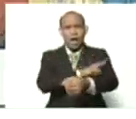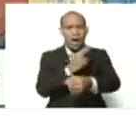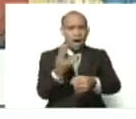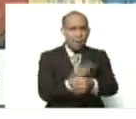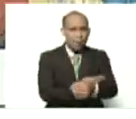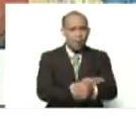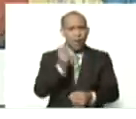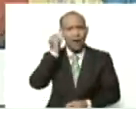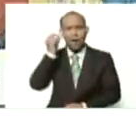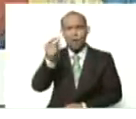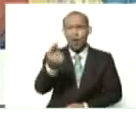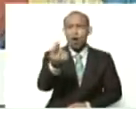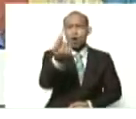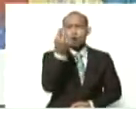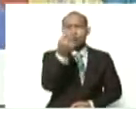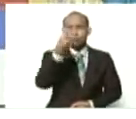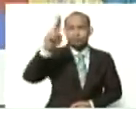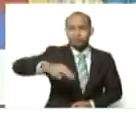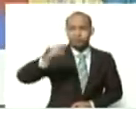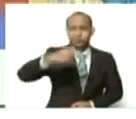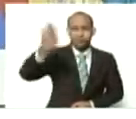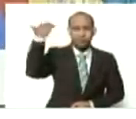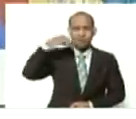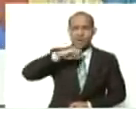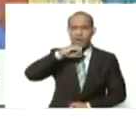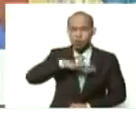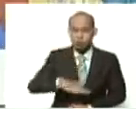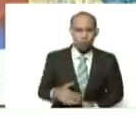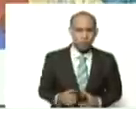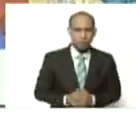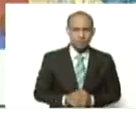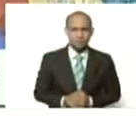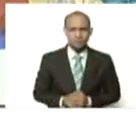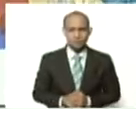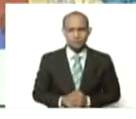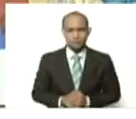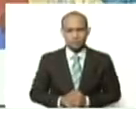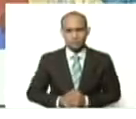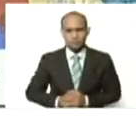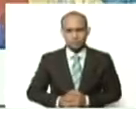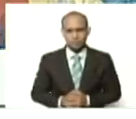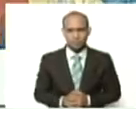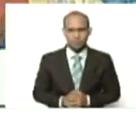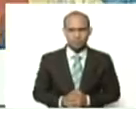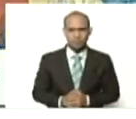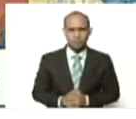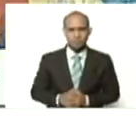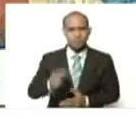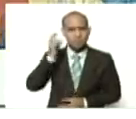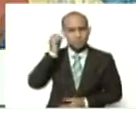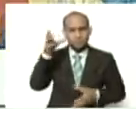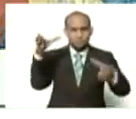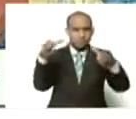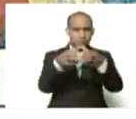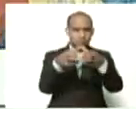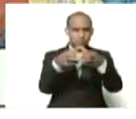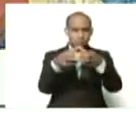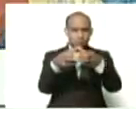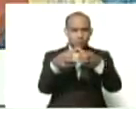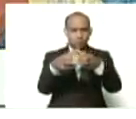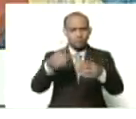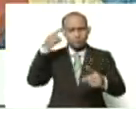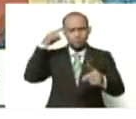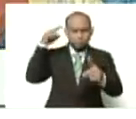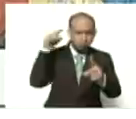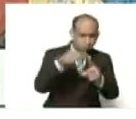como nunca antes en la historia, nunca tuvo. feminista,